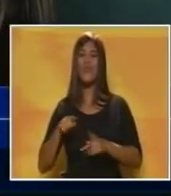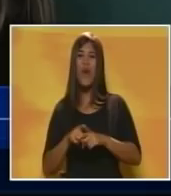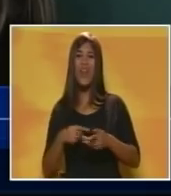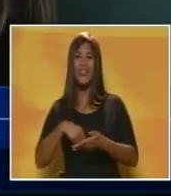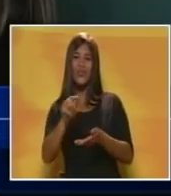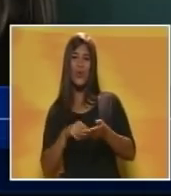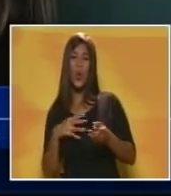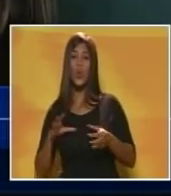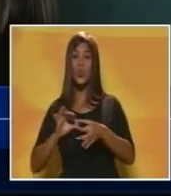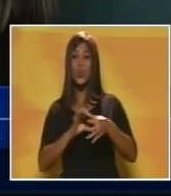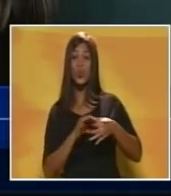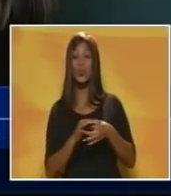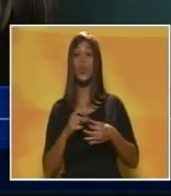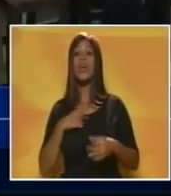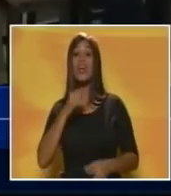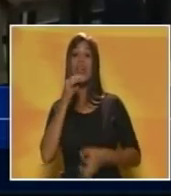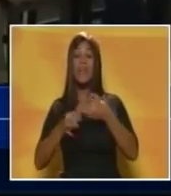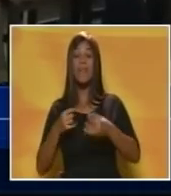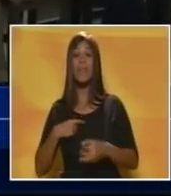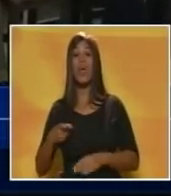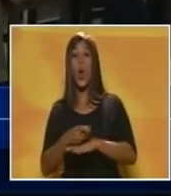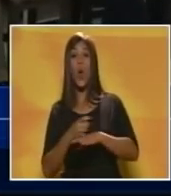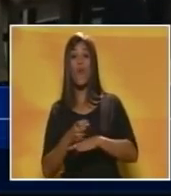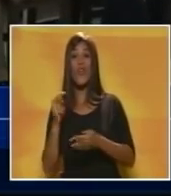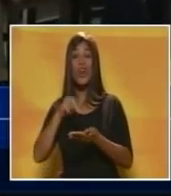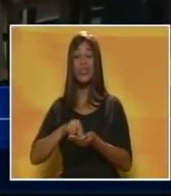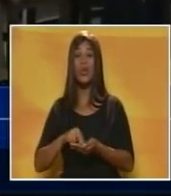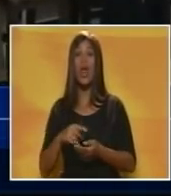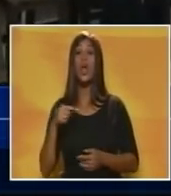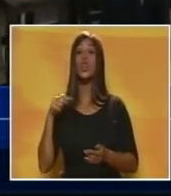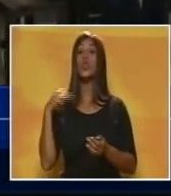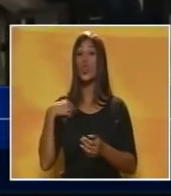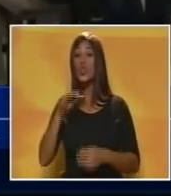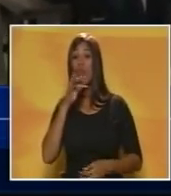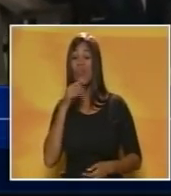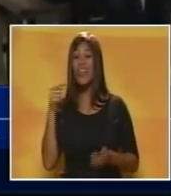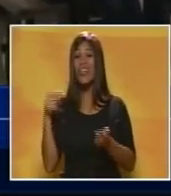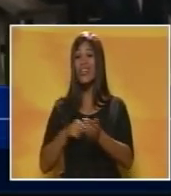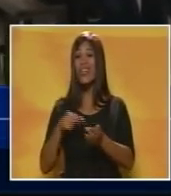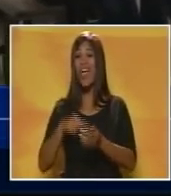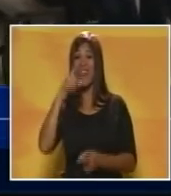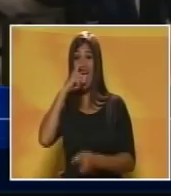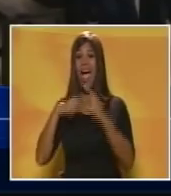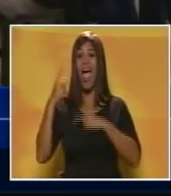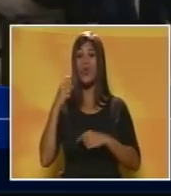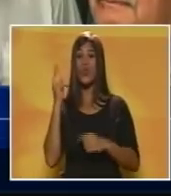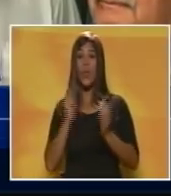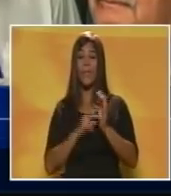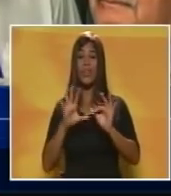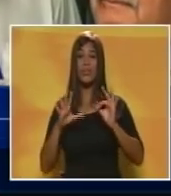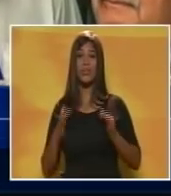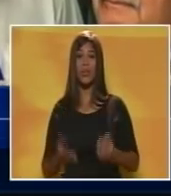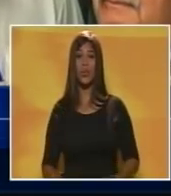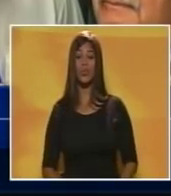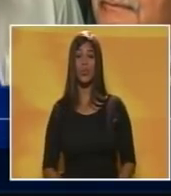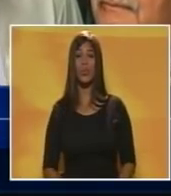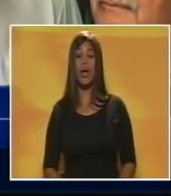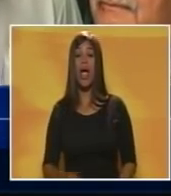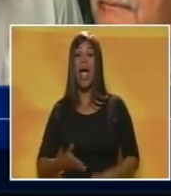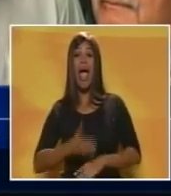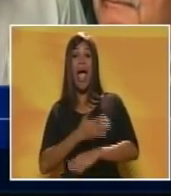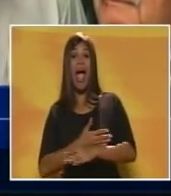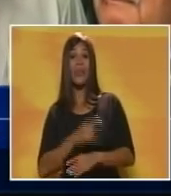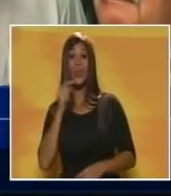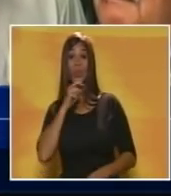y, según indican el Ejecutivo Nacional, a la fecha aún les adeuda beneficios contractuales del año 2018. Bueno, a partir de octubre